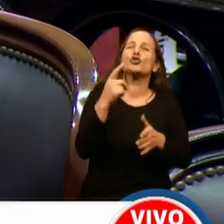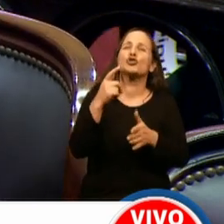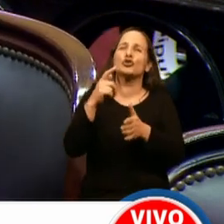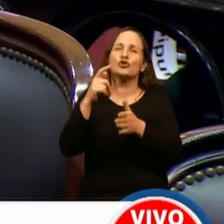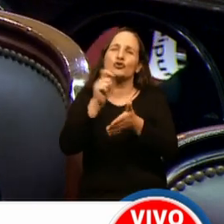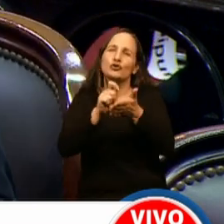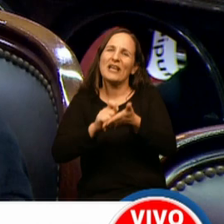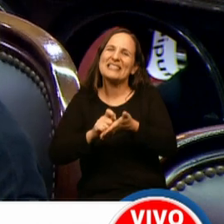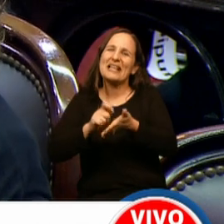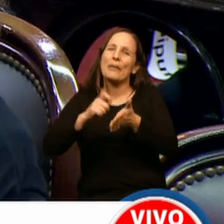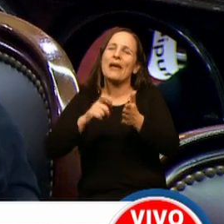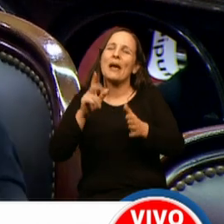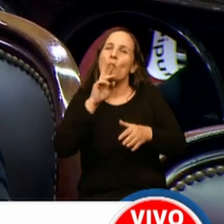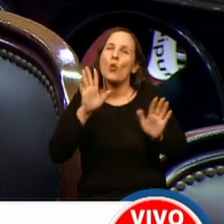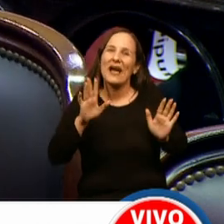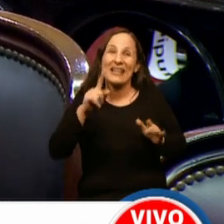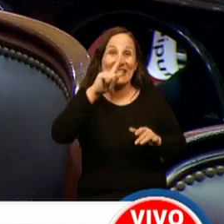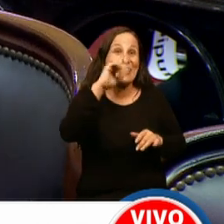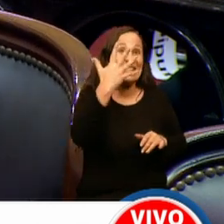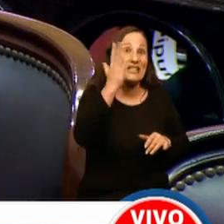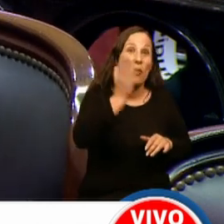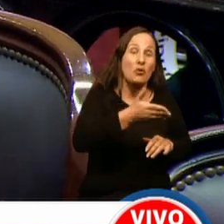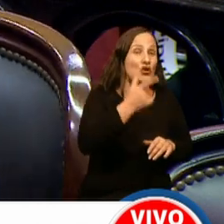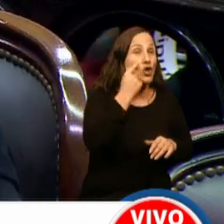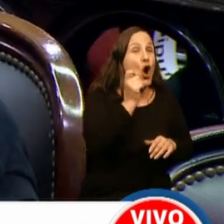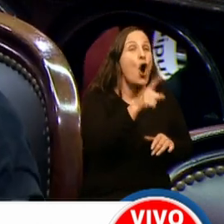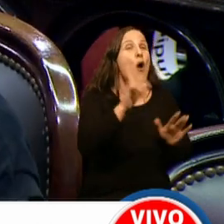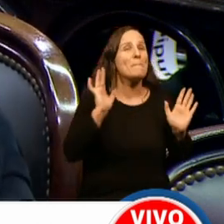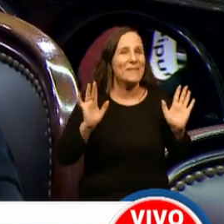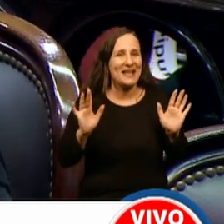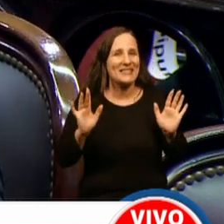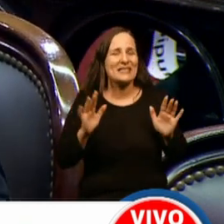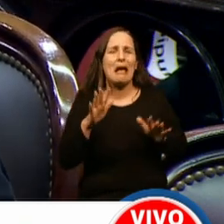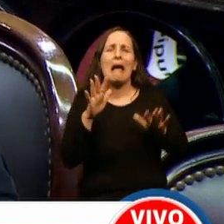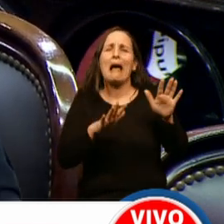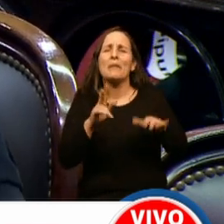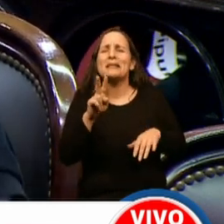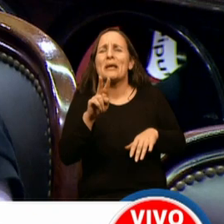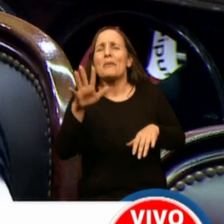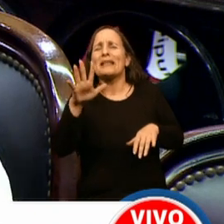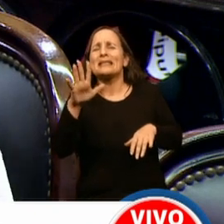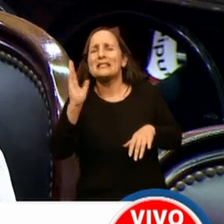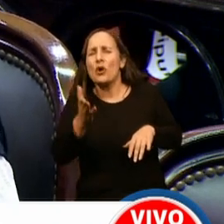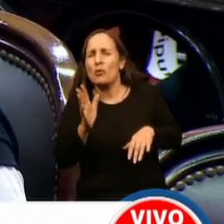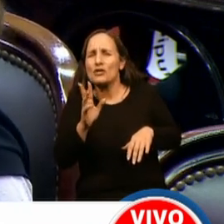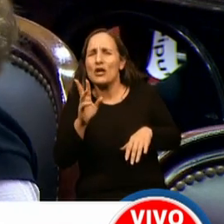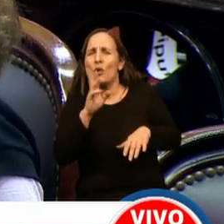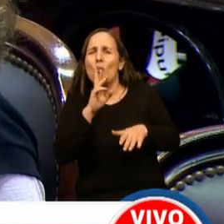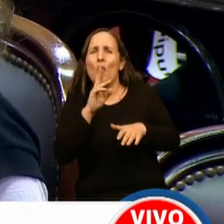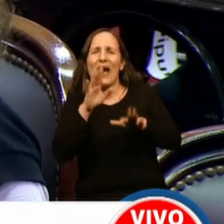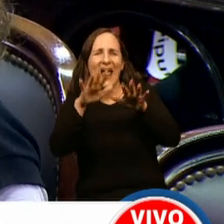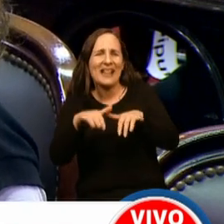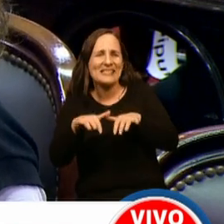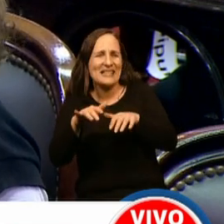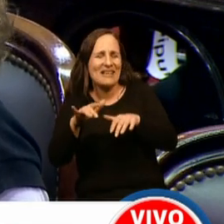el 75% de las notas están firmadas por hombres a veces alcanza el 25 por ciento con la firma de